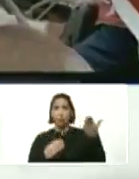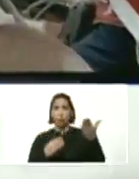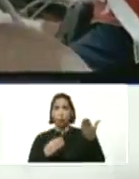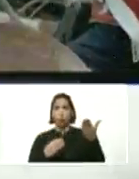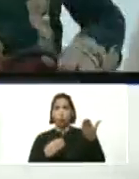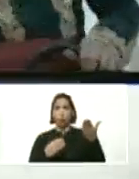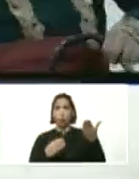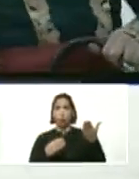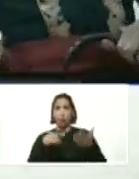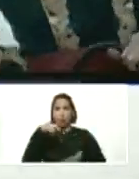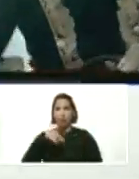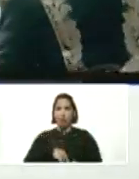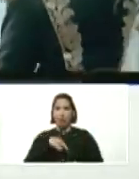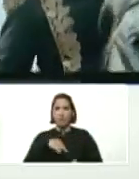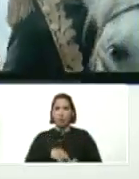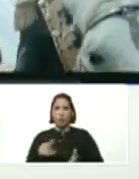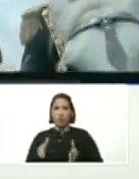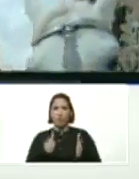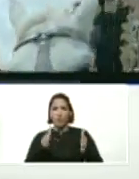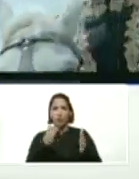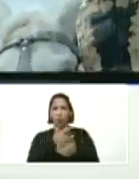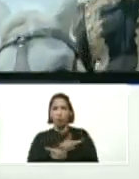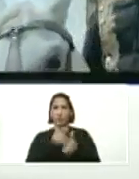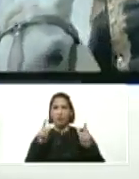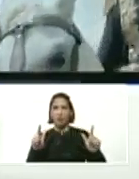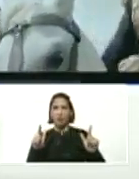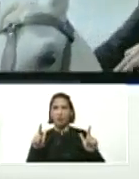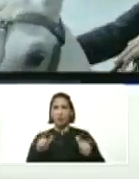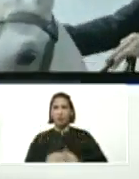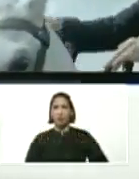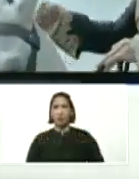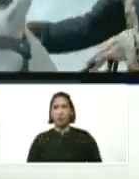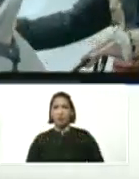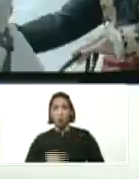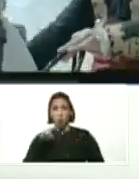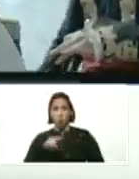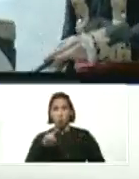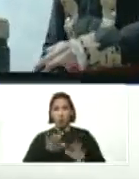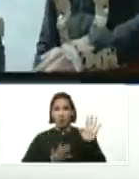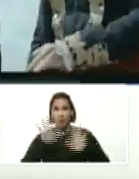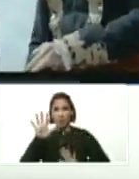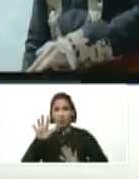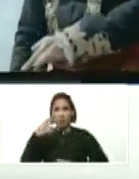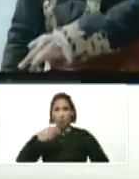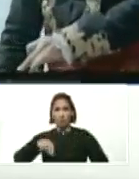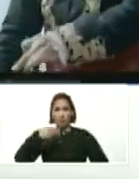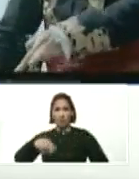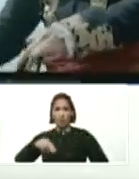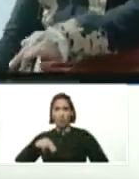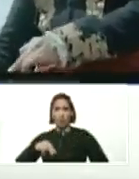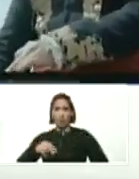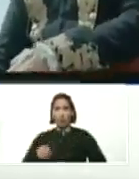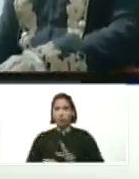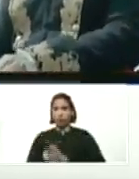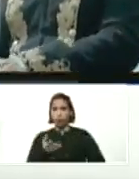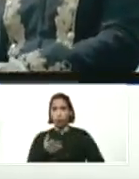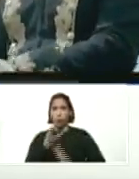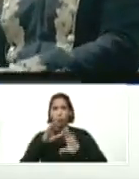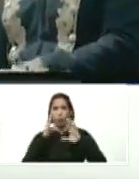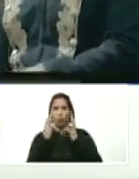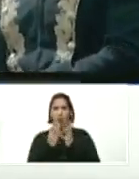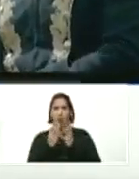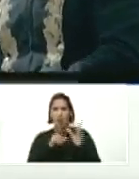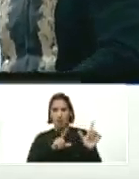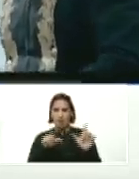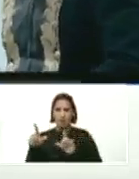de Carabobo Caminos de Libertad. Lunes 15 de noviembre, estreno mundial. ¿Estamos